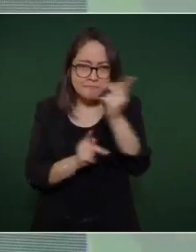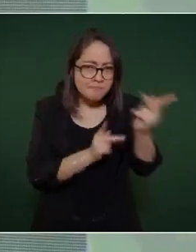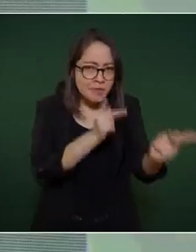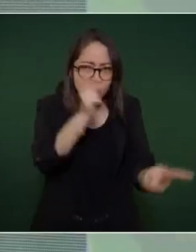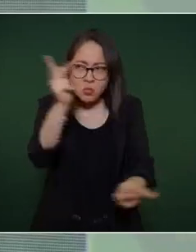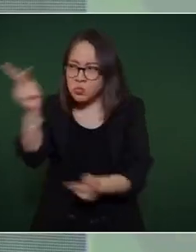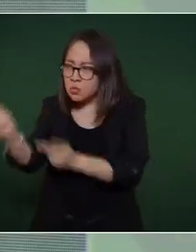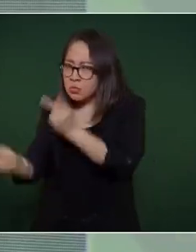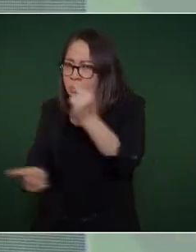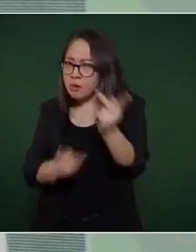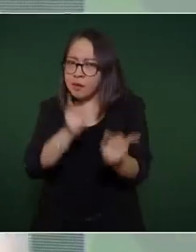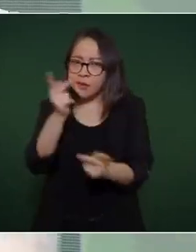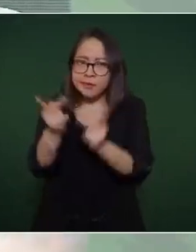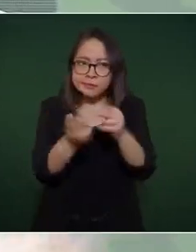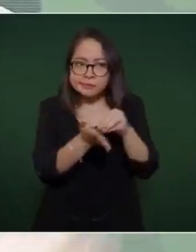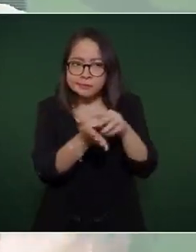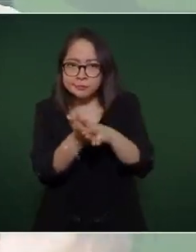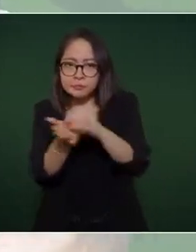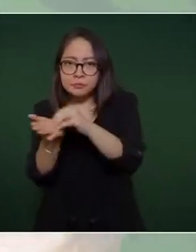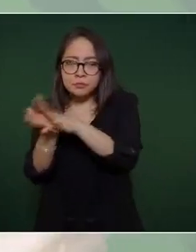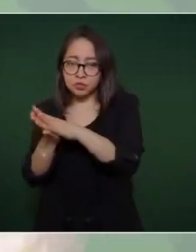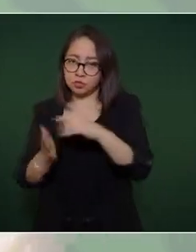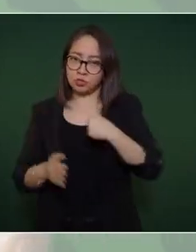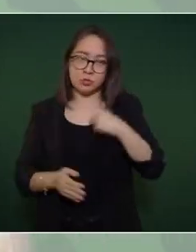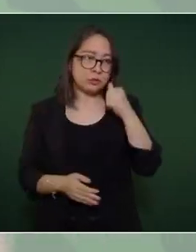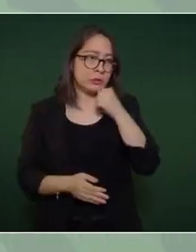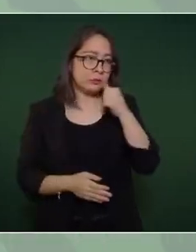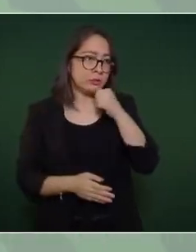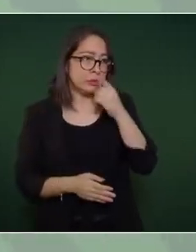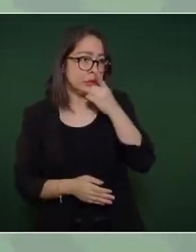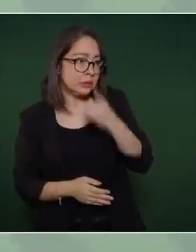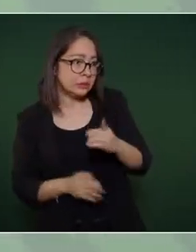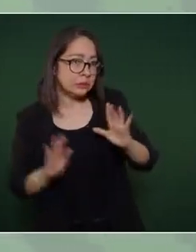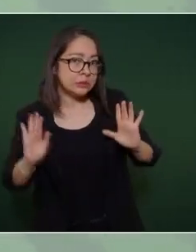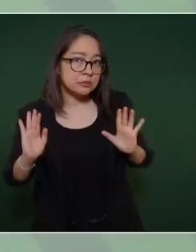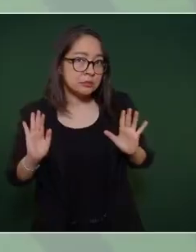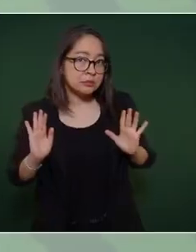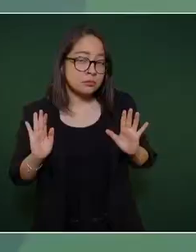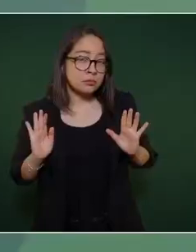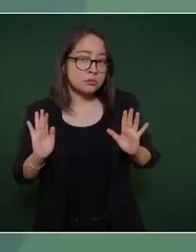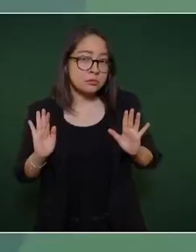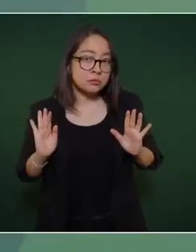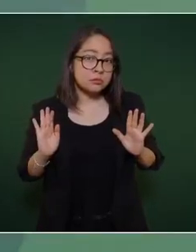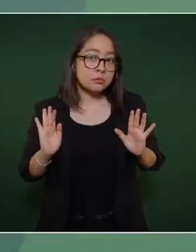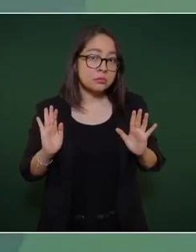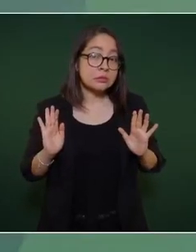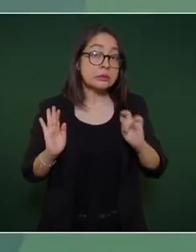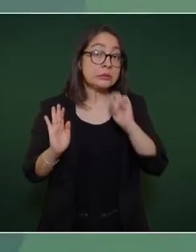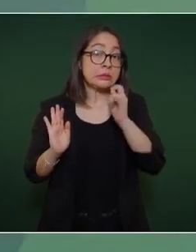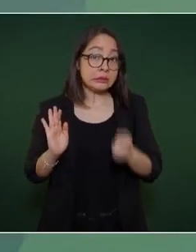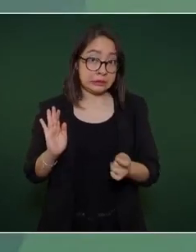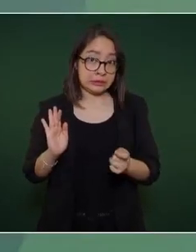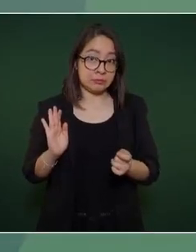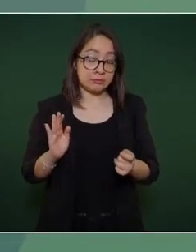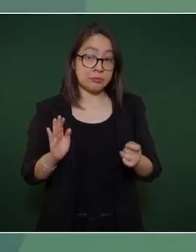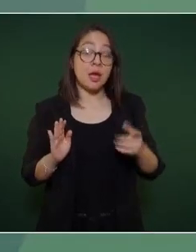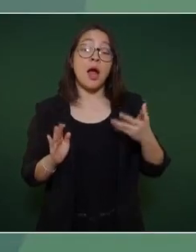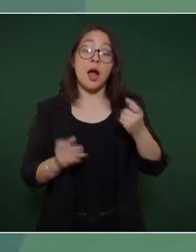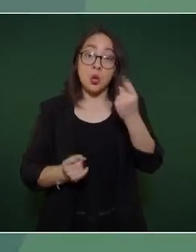un escritor no debe repetirse, pero un dirigente político, y más en las